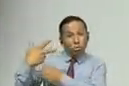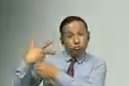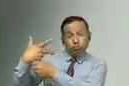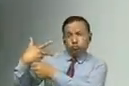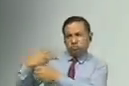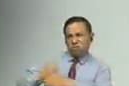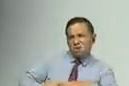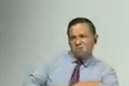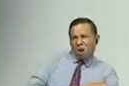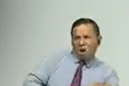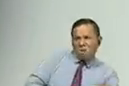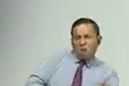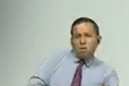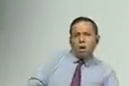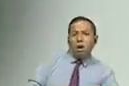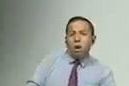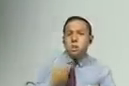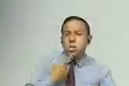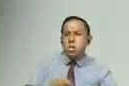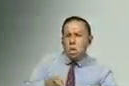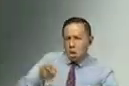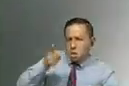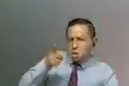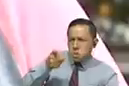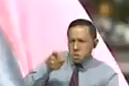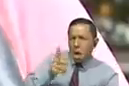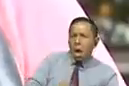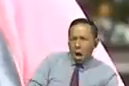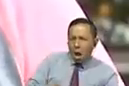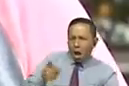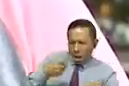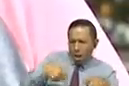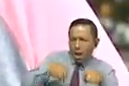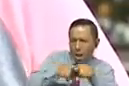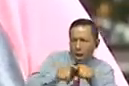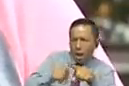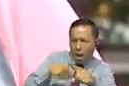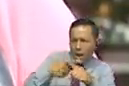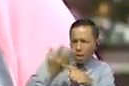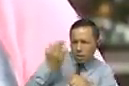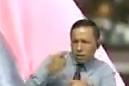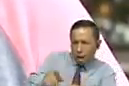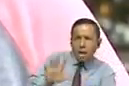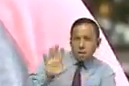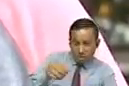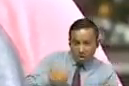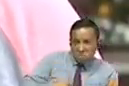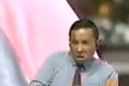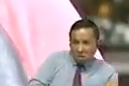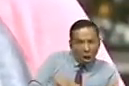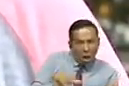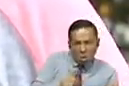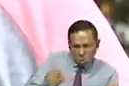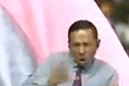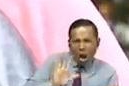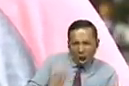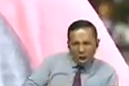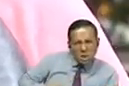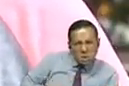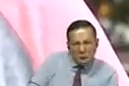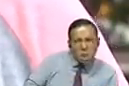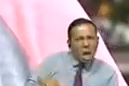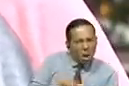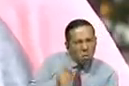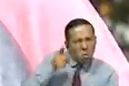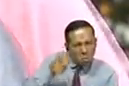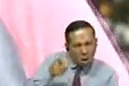amenaza presuntamente a quien sería su ex. Y esto es, digamos que debería encender todas las alarmas por